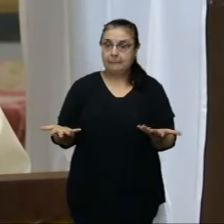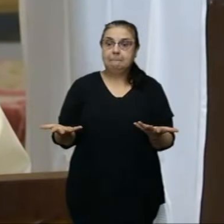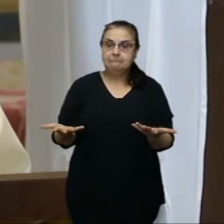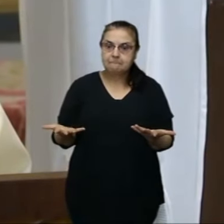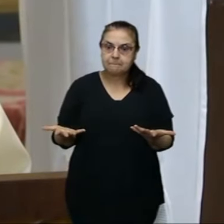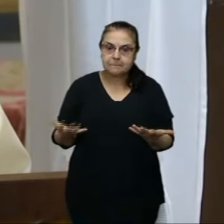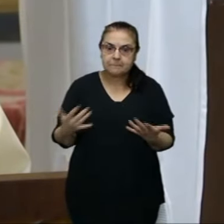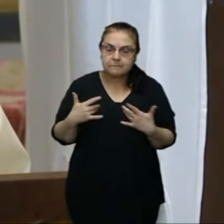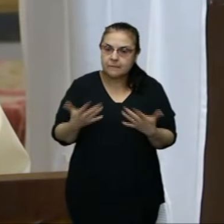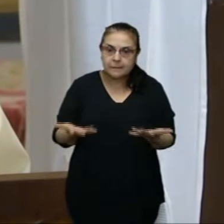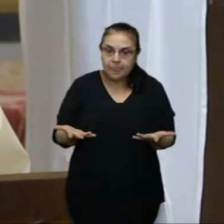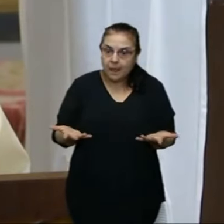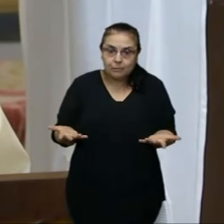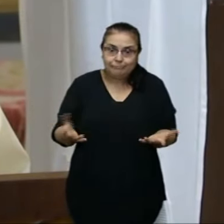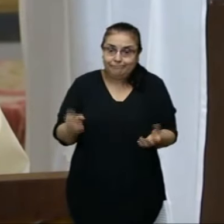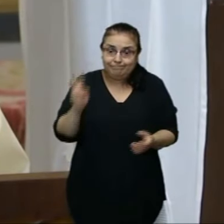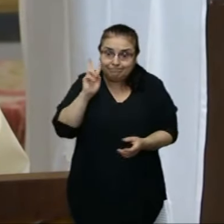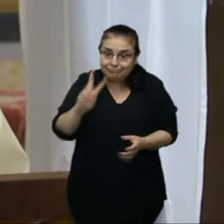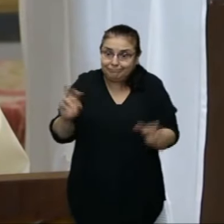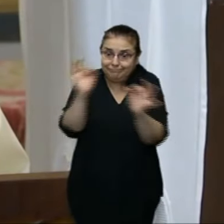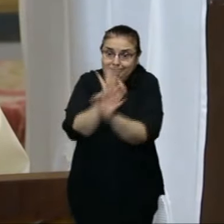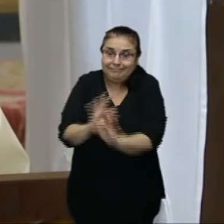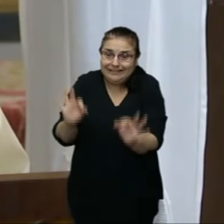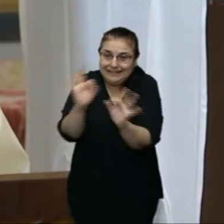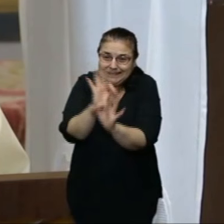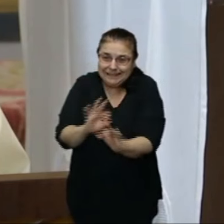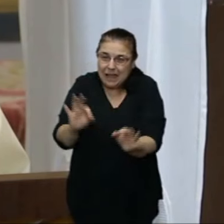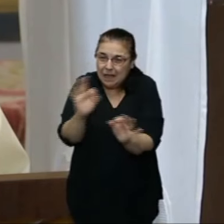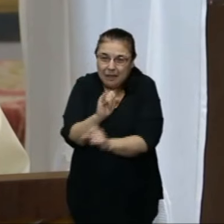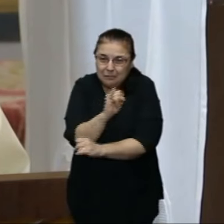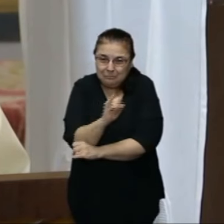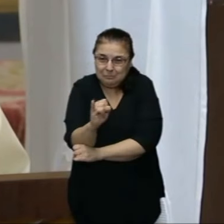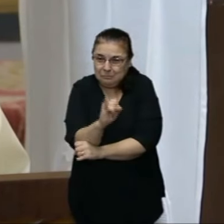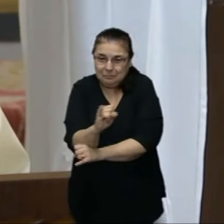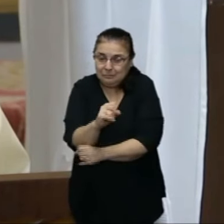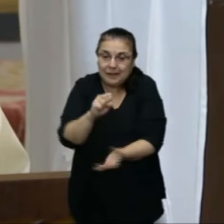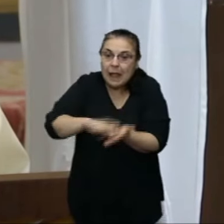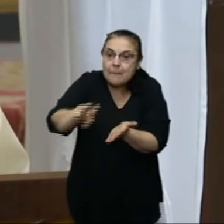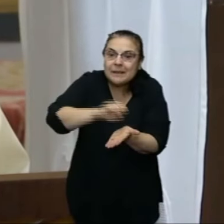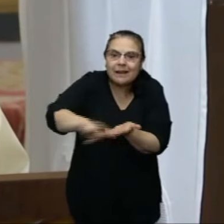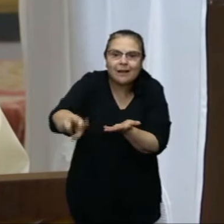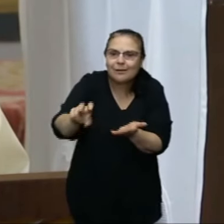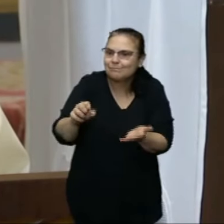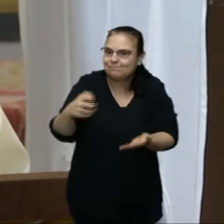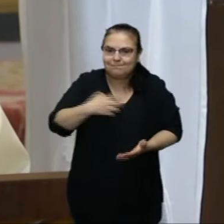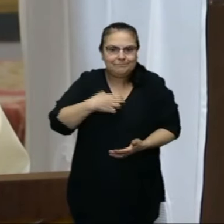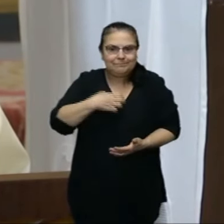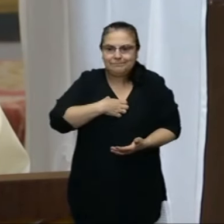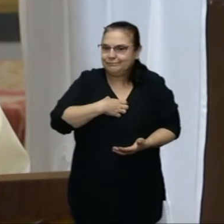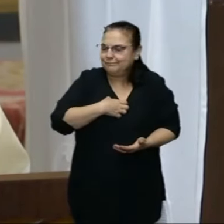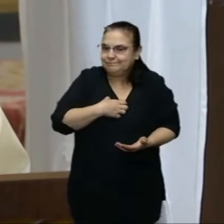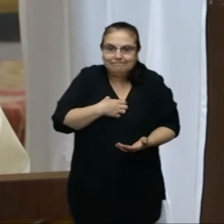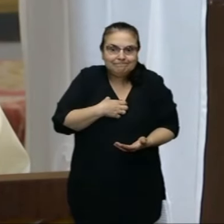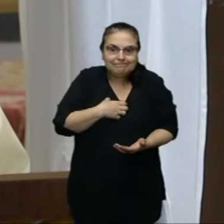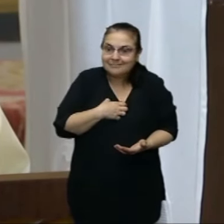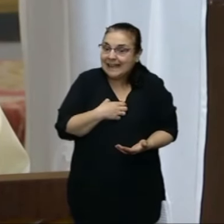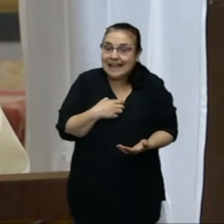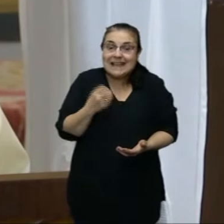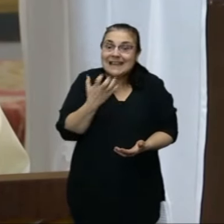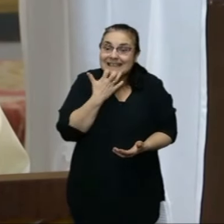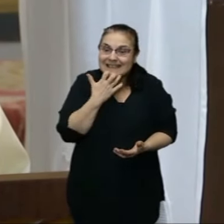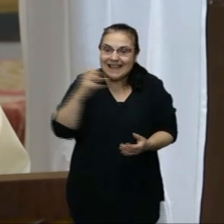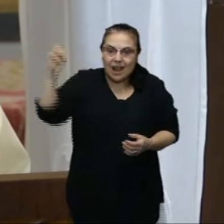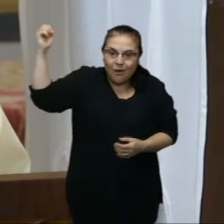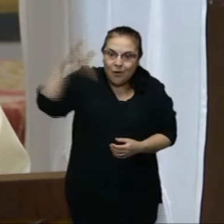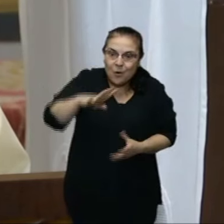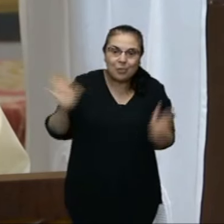allí, es que no se veía nada, no podía caminar. sin la luz